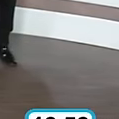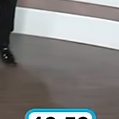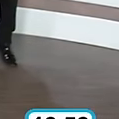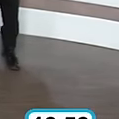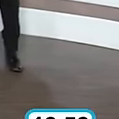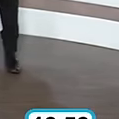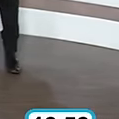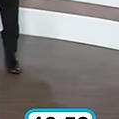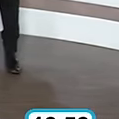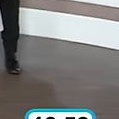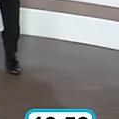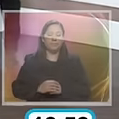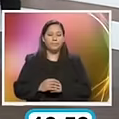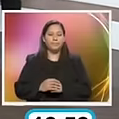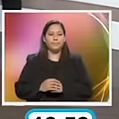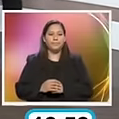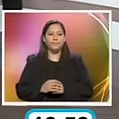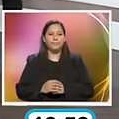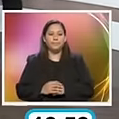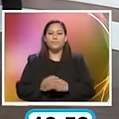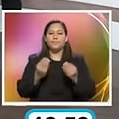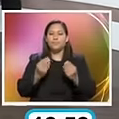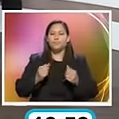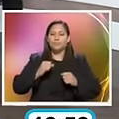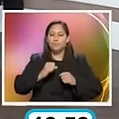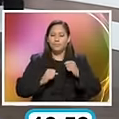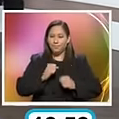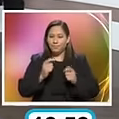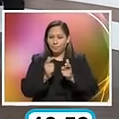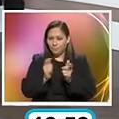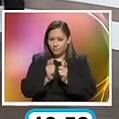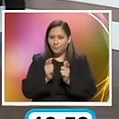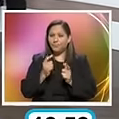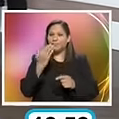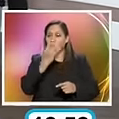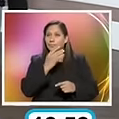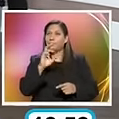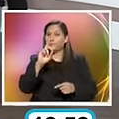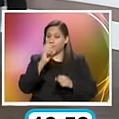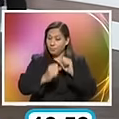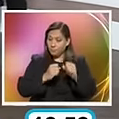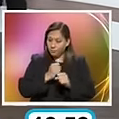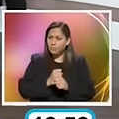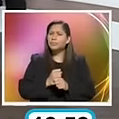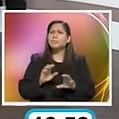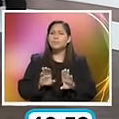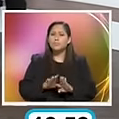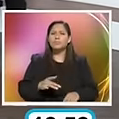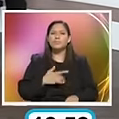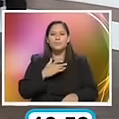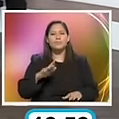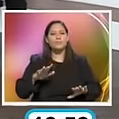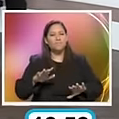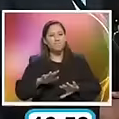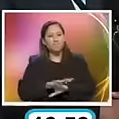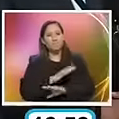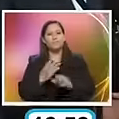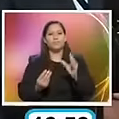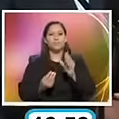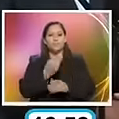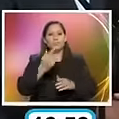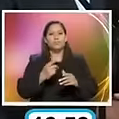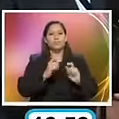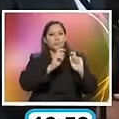Mucho de ritmo y sabor, de orquesta, sabrosura. Algo que me parece interesante destacar en estos 30 años, cómo ha sido la evolución de las